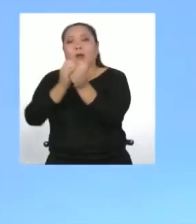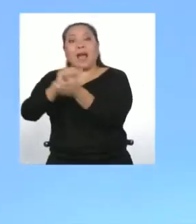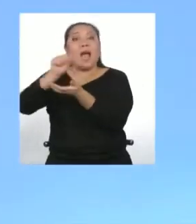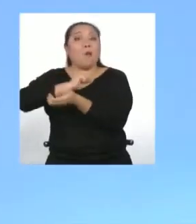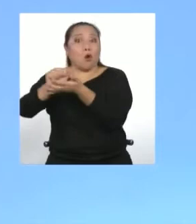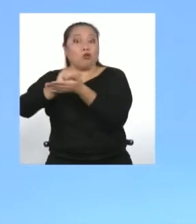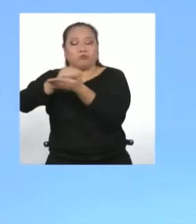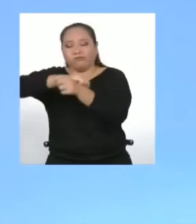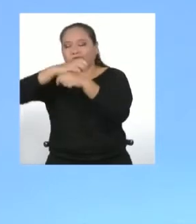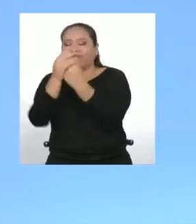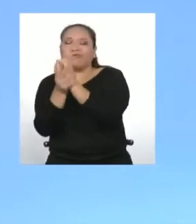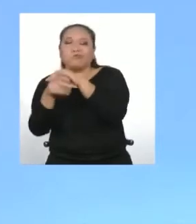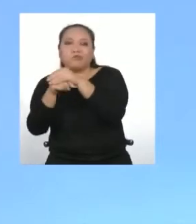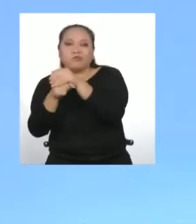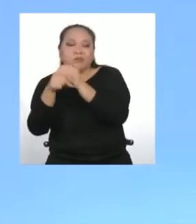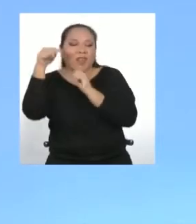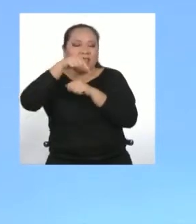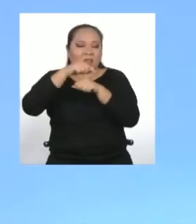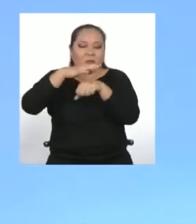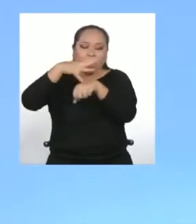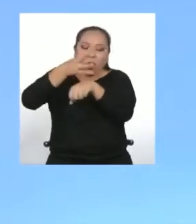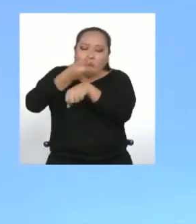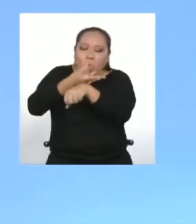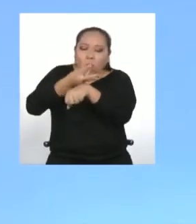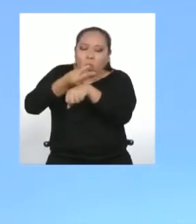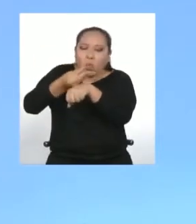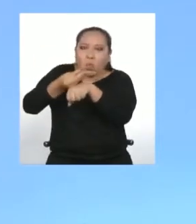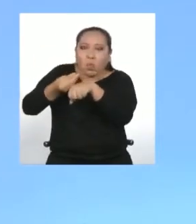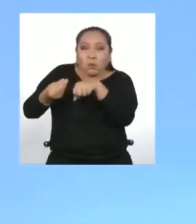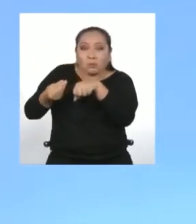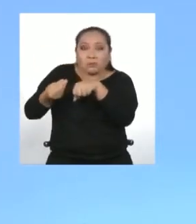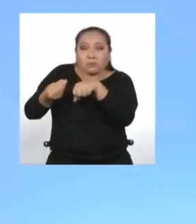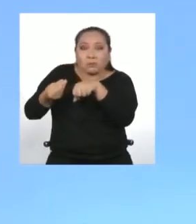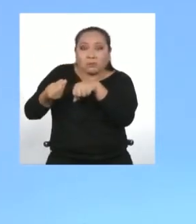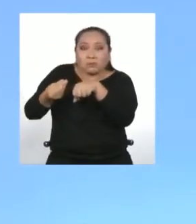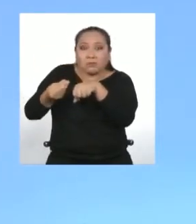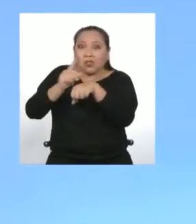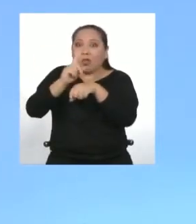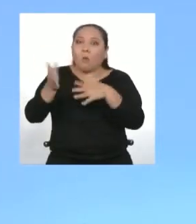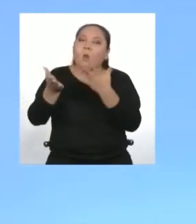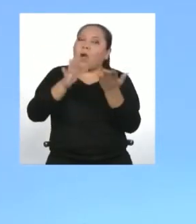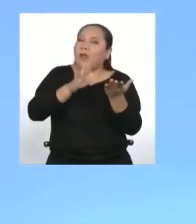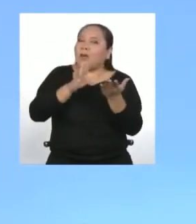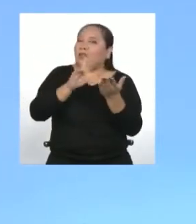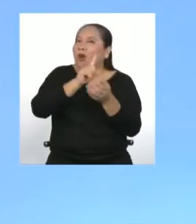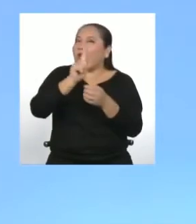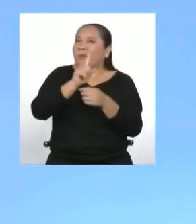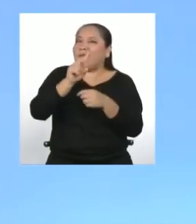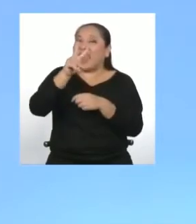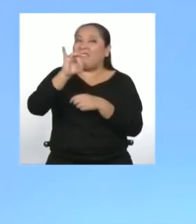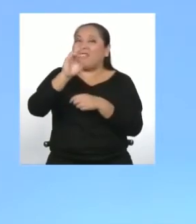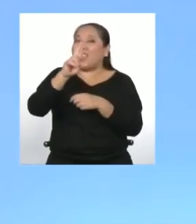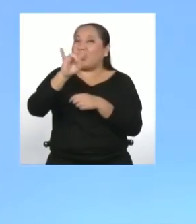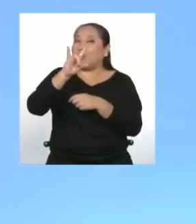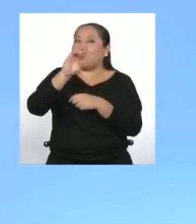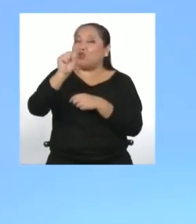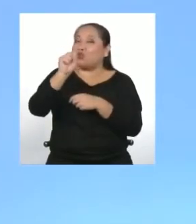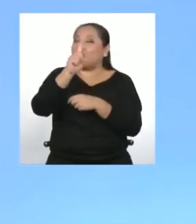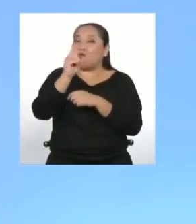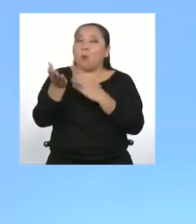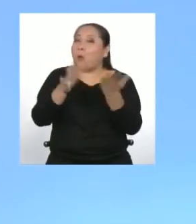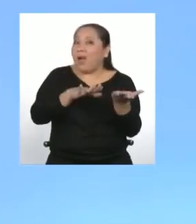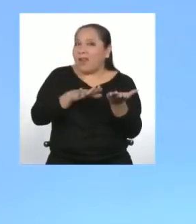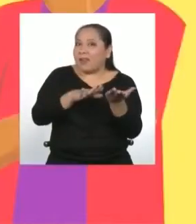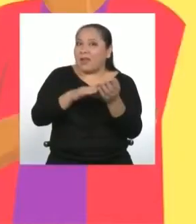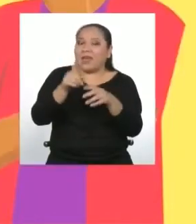virus. Luego, este se desmorona y muere. O, mejor dicho, como el virus no puede morir, podemos decir